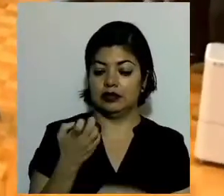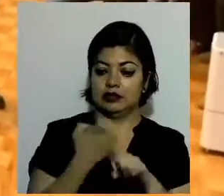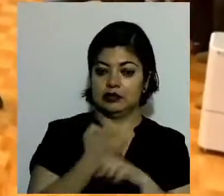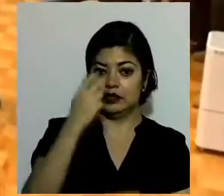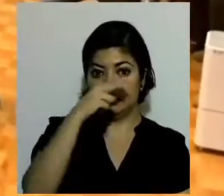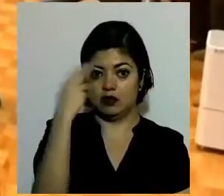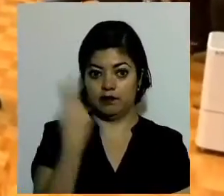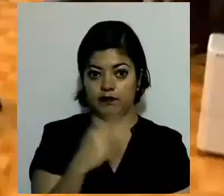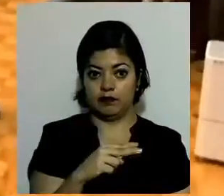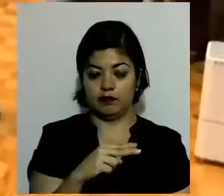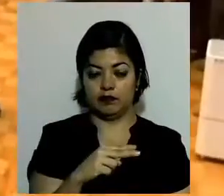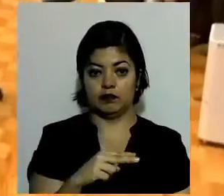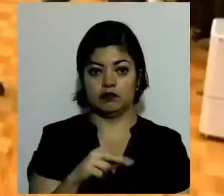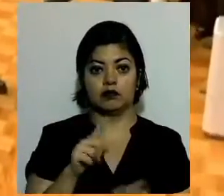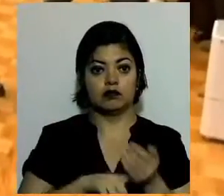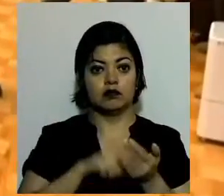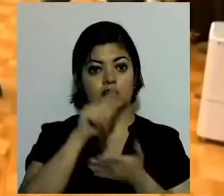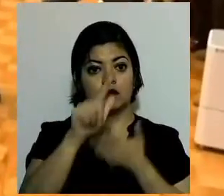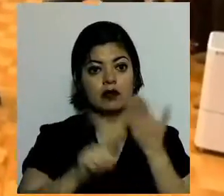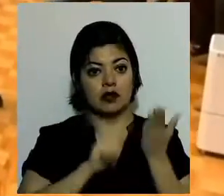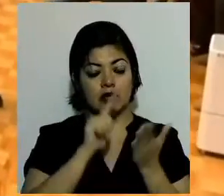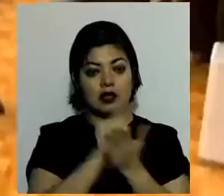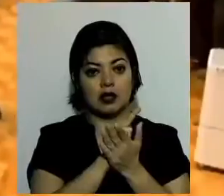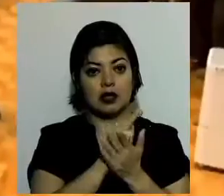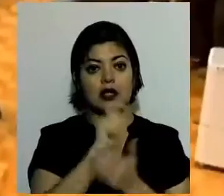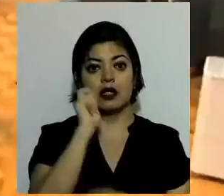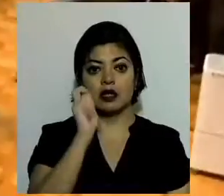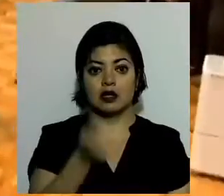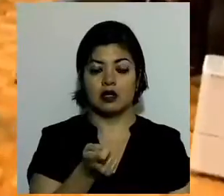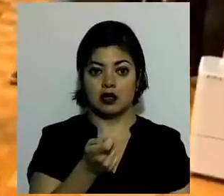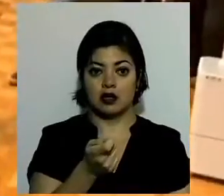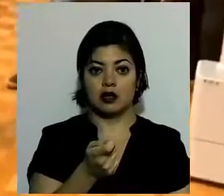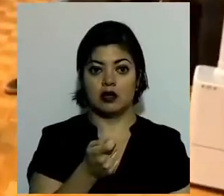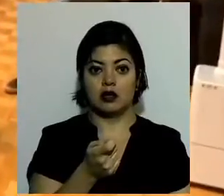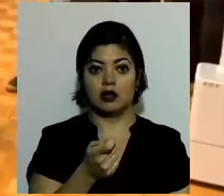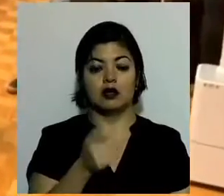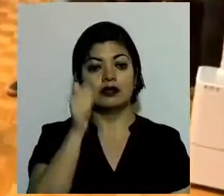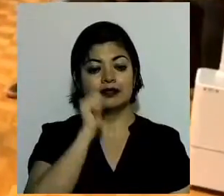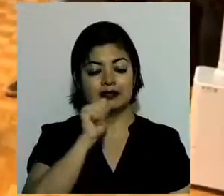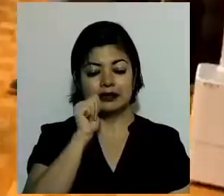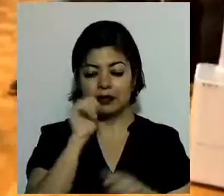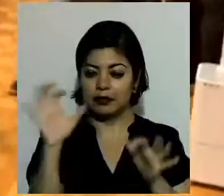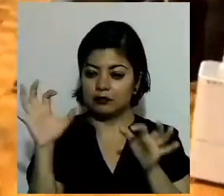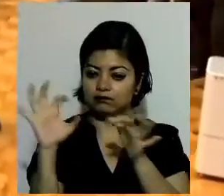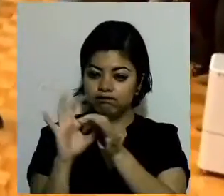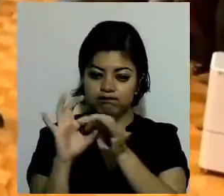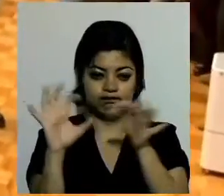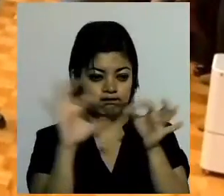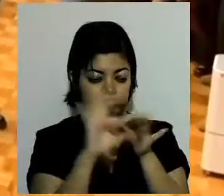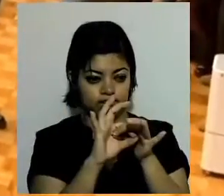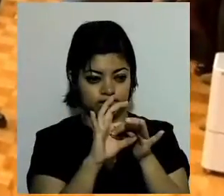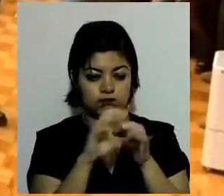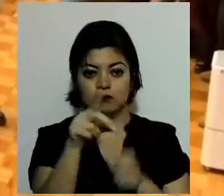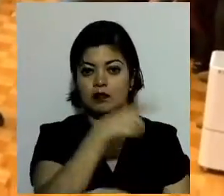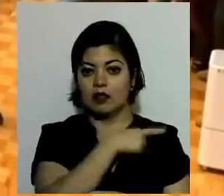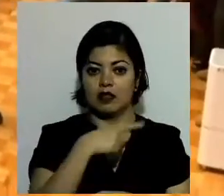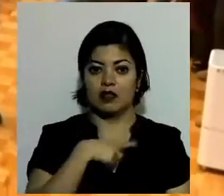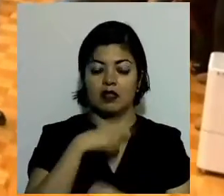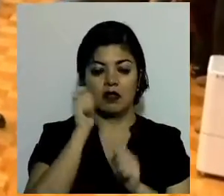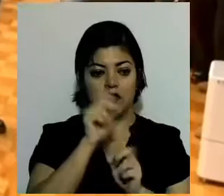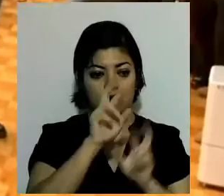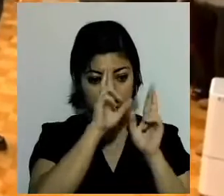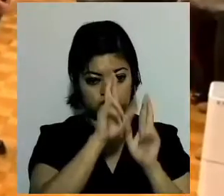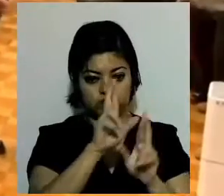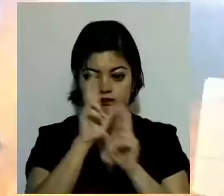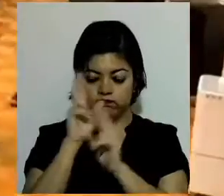México, las leyes de una y otra emanen y desempeñar leal y patrióticamente